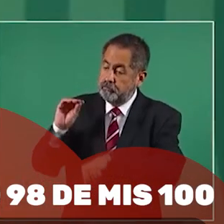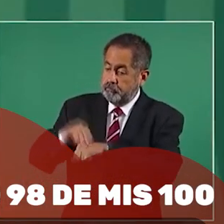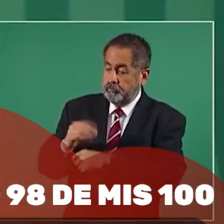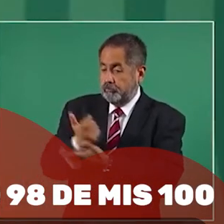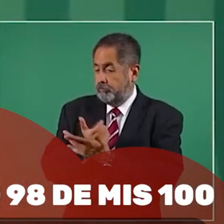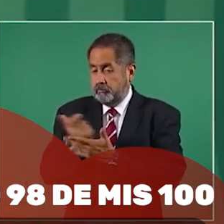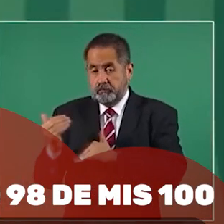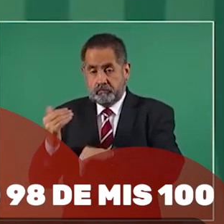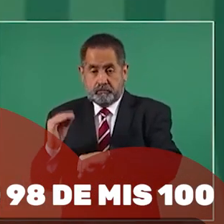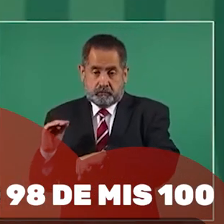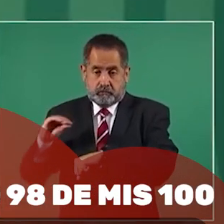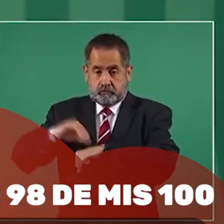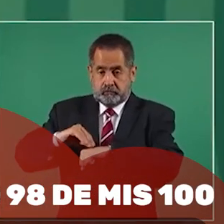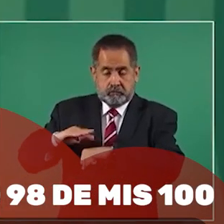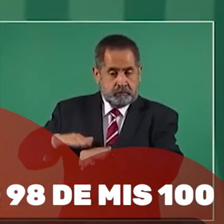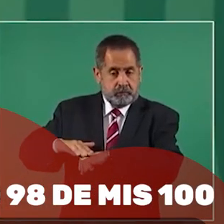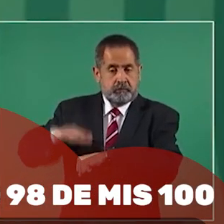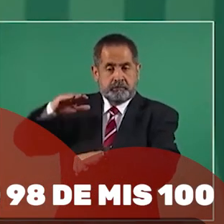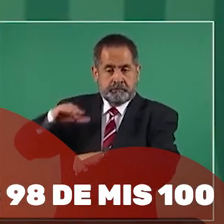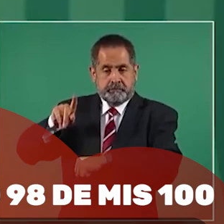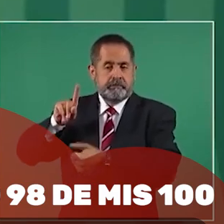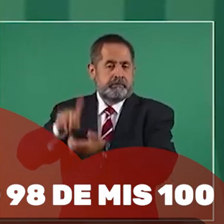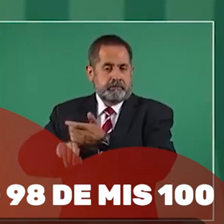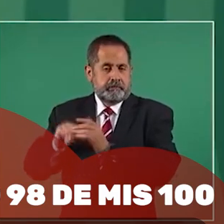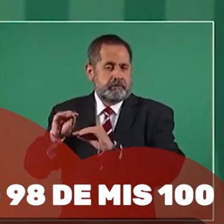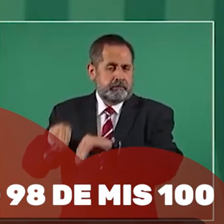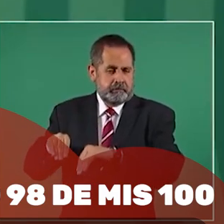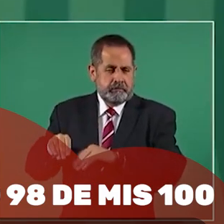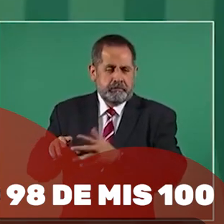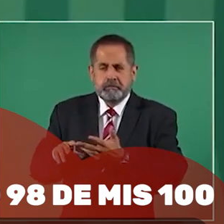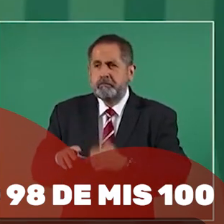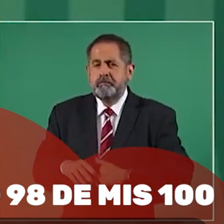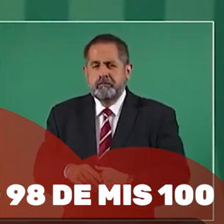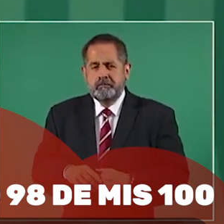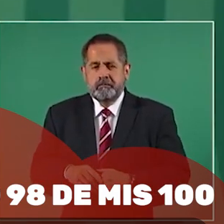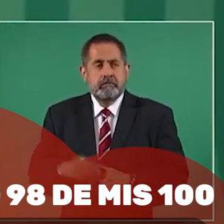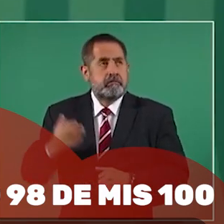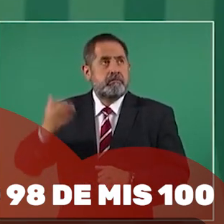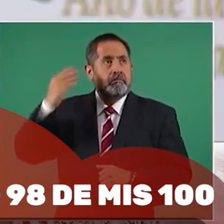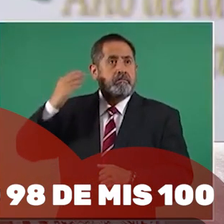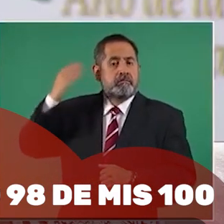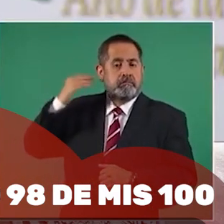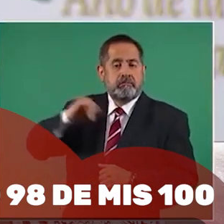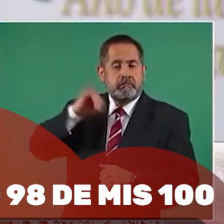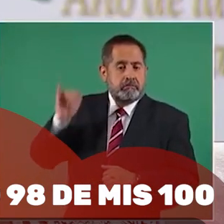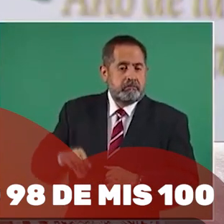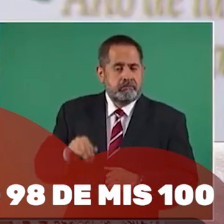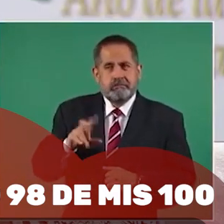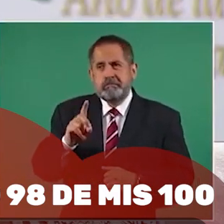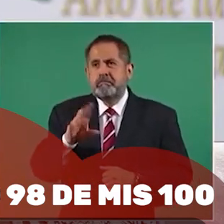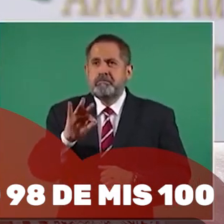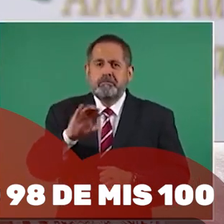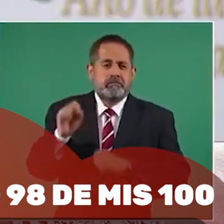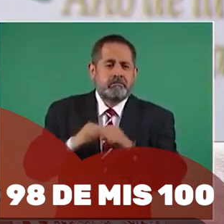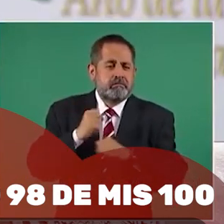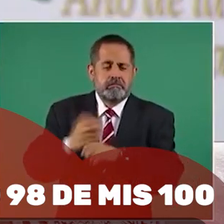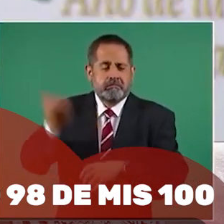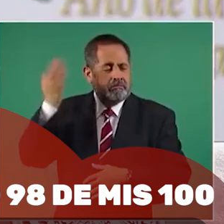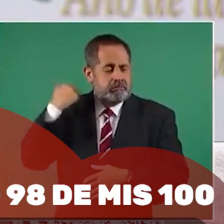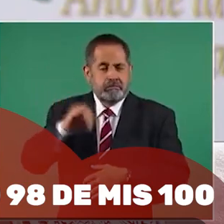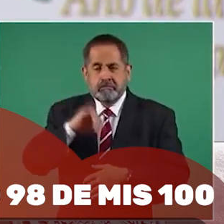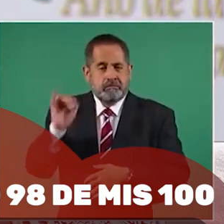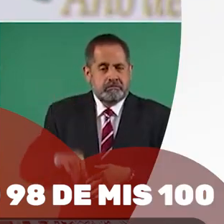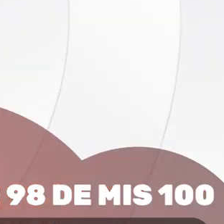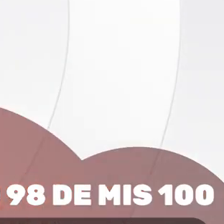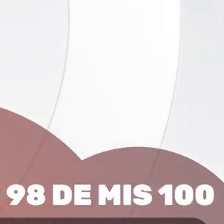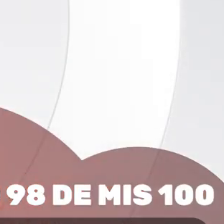López Obrador dijo que ya seguirá avanzando en el traslado de las dependencias de los estados y resaltó que la Secretaría de Energía ya está en Villahermosa y la de Seguridad Alimentaria